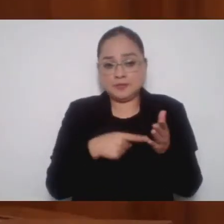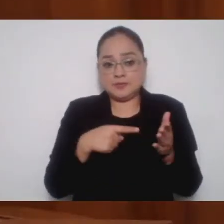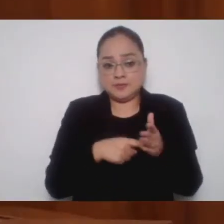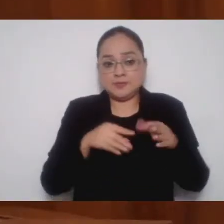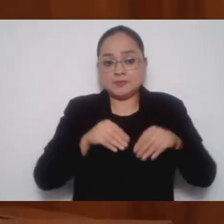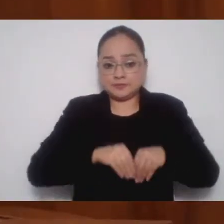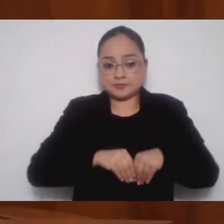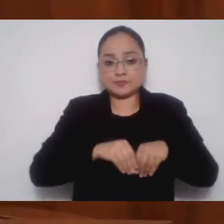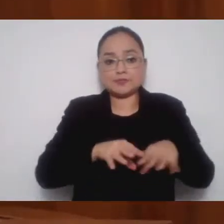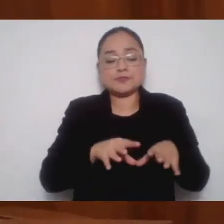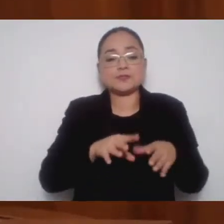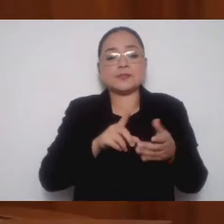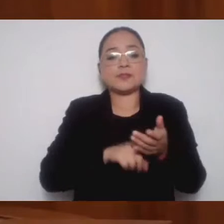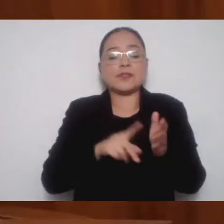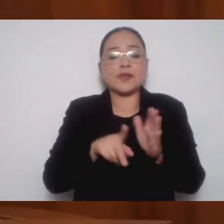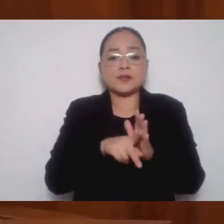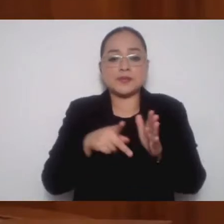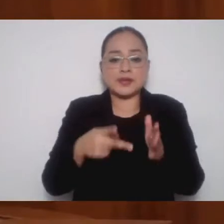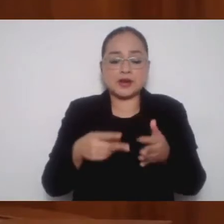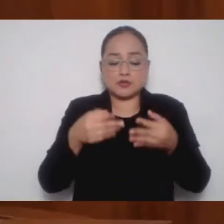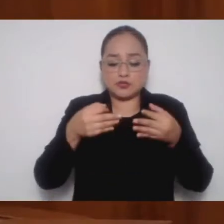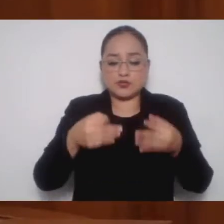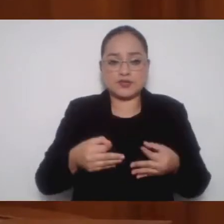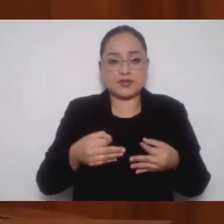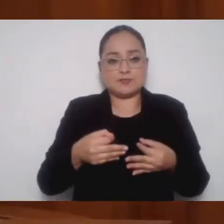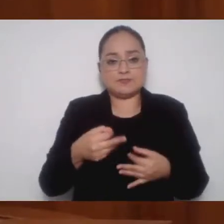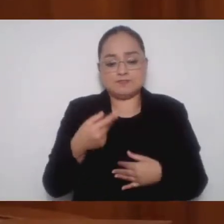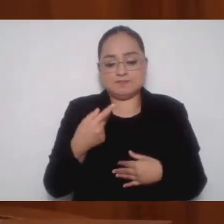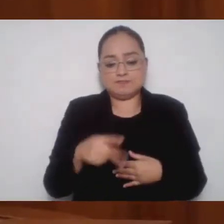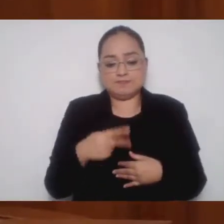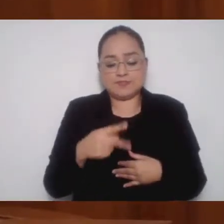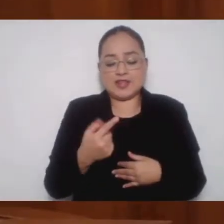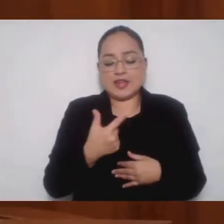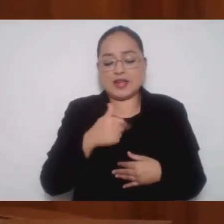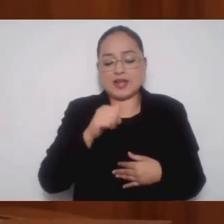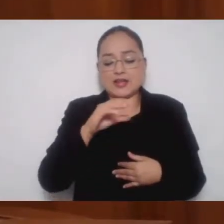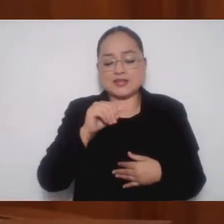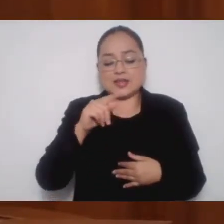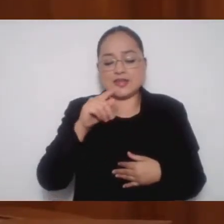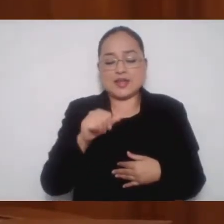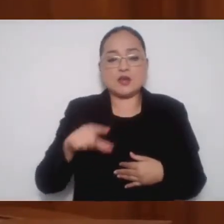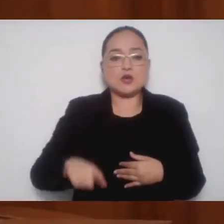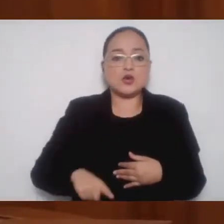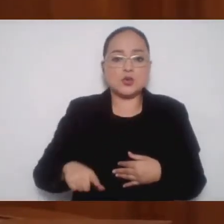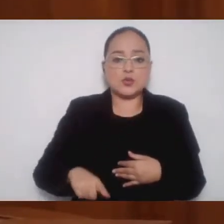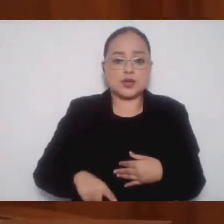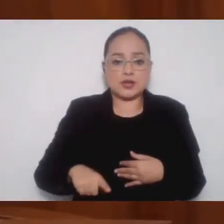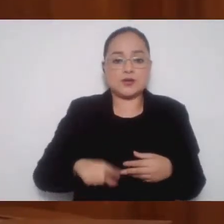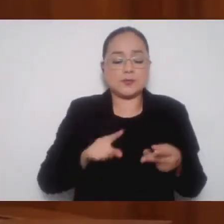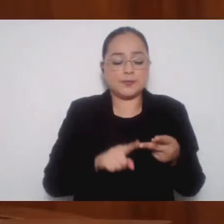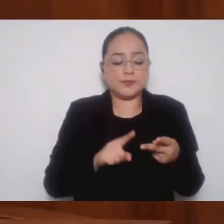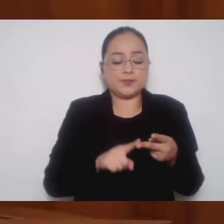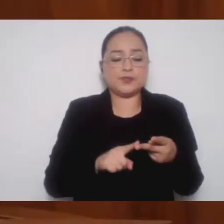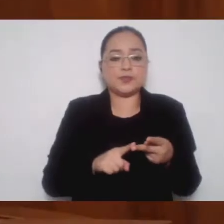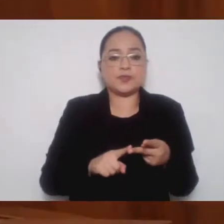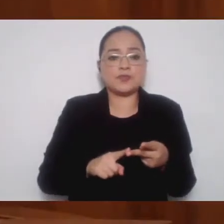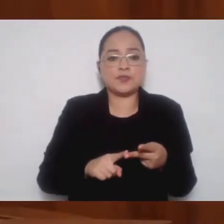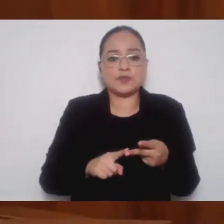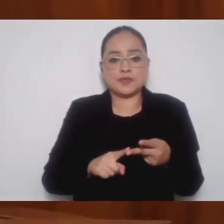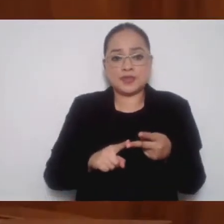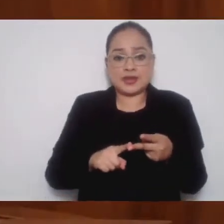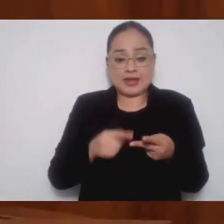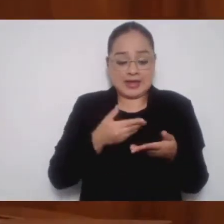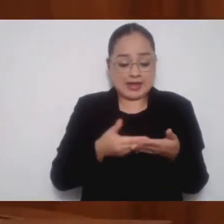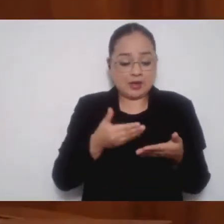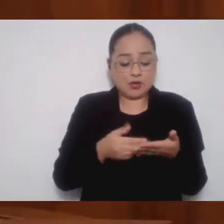el presente decreto en el periódico oficial Gaceta del Gobierno. Segundo,